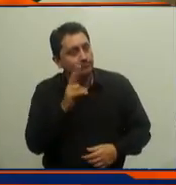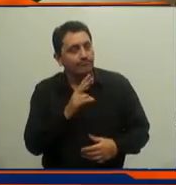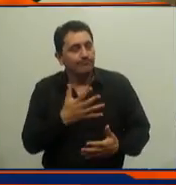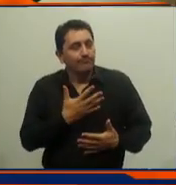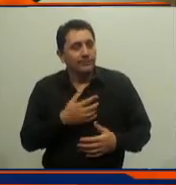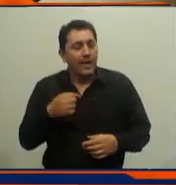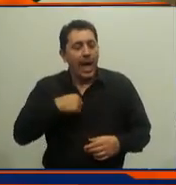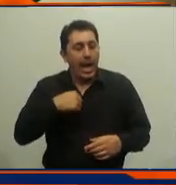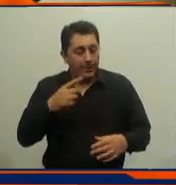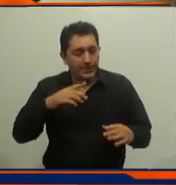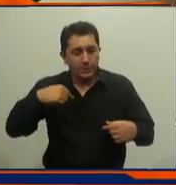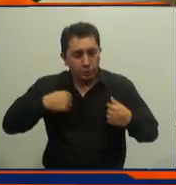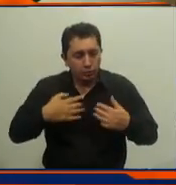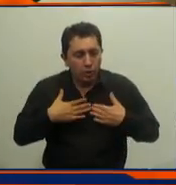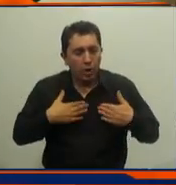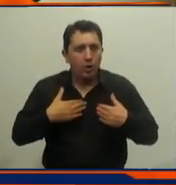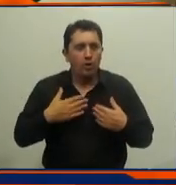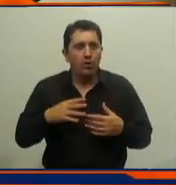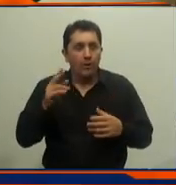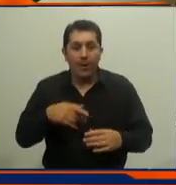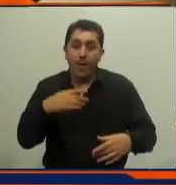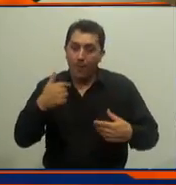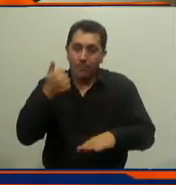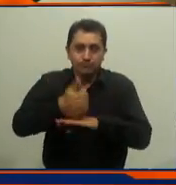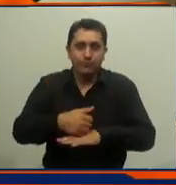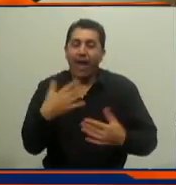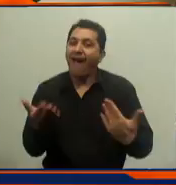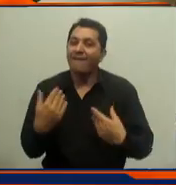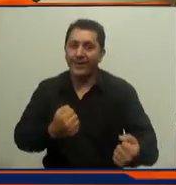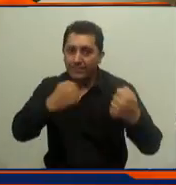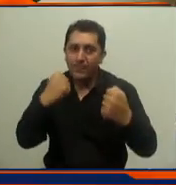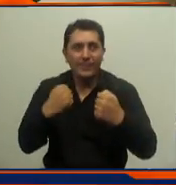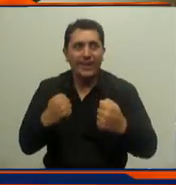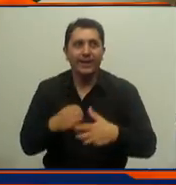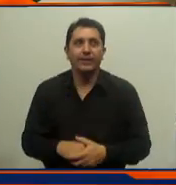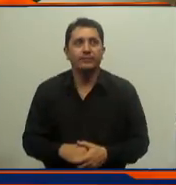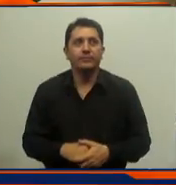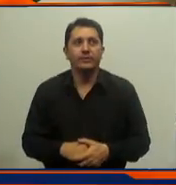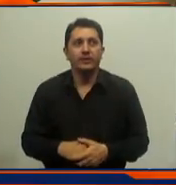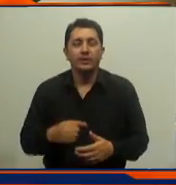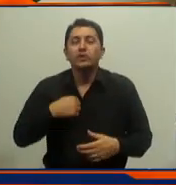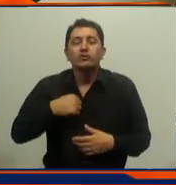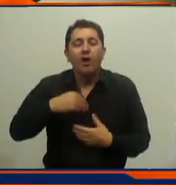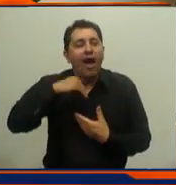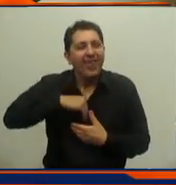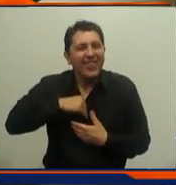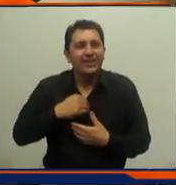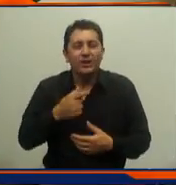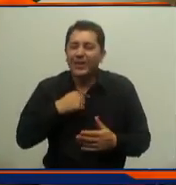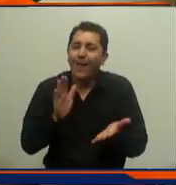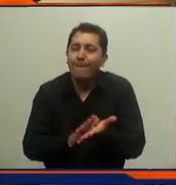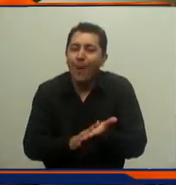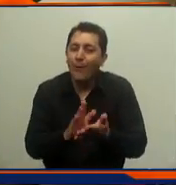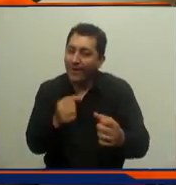embudo y bueno ahora se ve en una cancha los pingos muestro bien porque aparte la gente quiere y vos misma querés probar probar